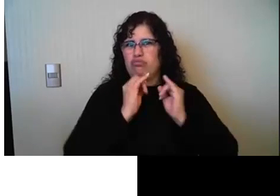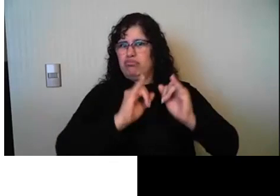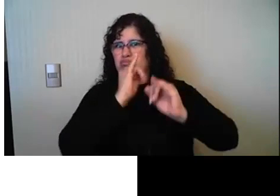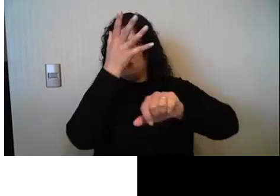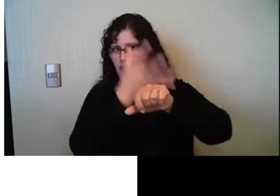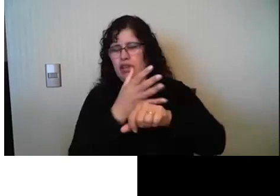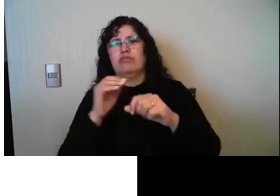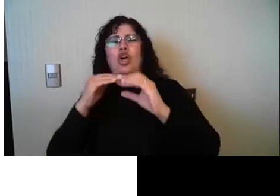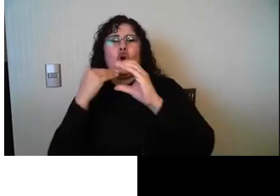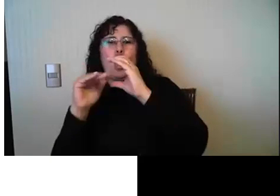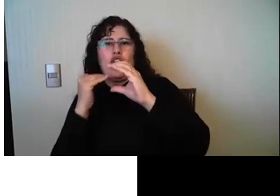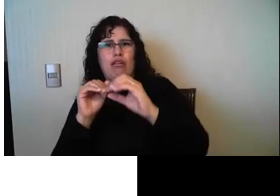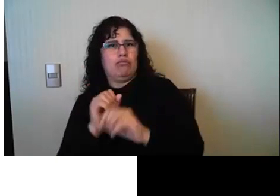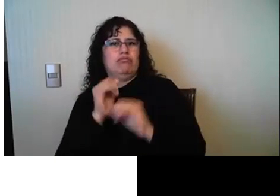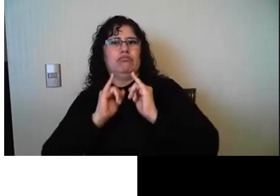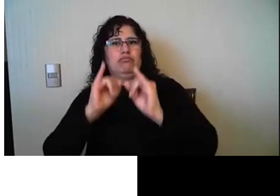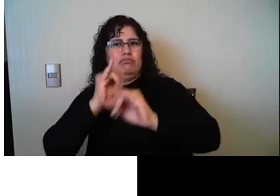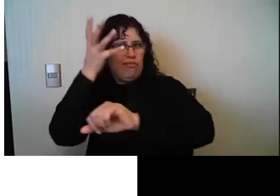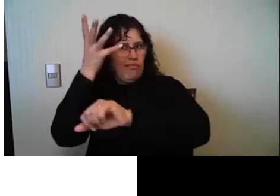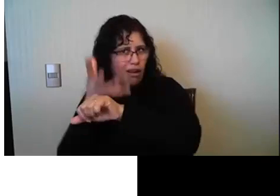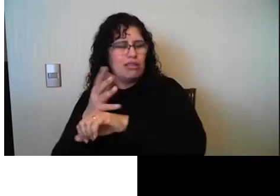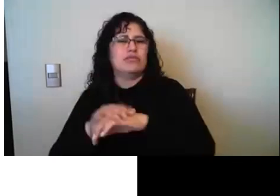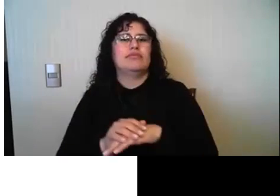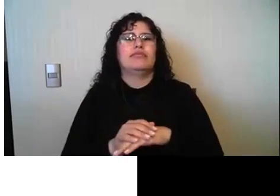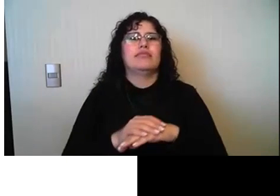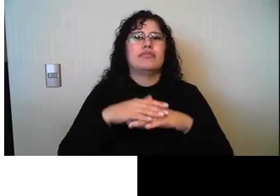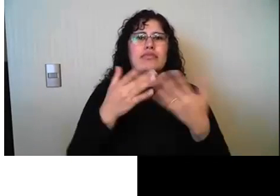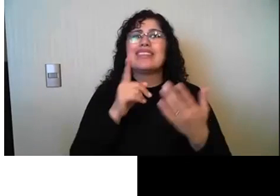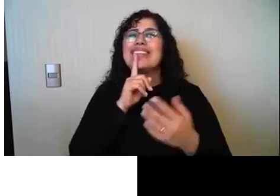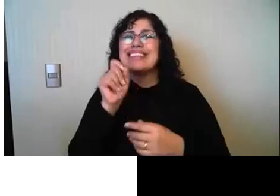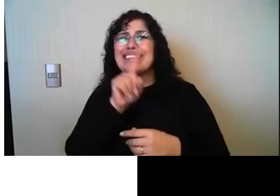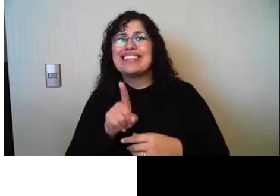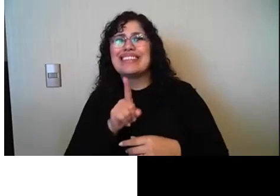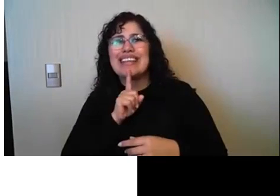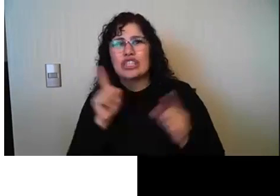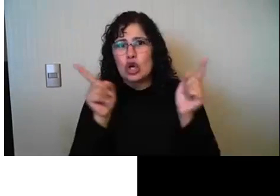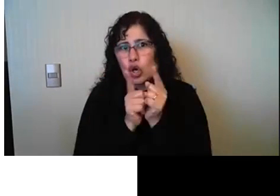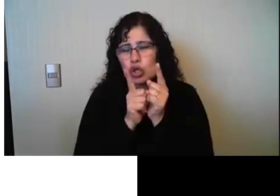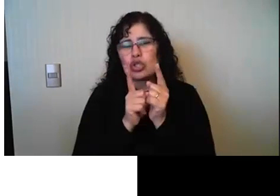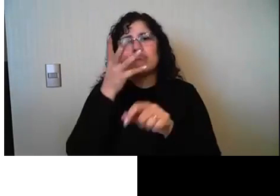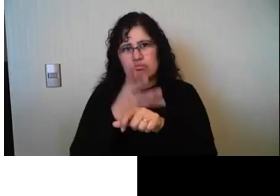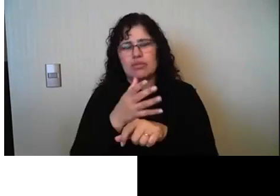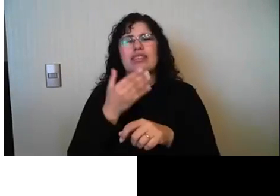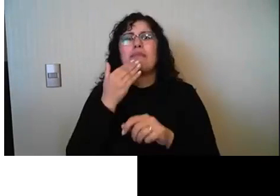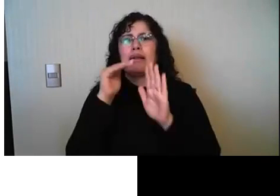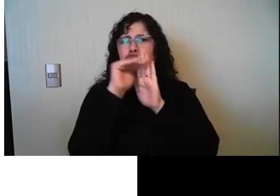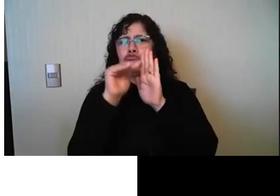Los 5 o los 3 cortos que siguen, con las fechas y el contenido.